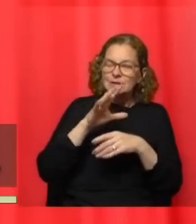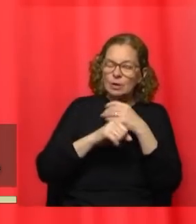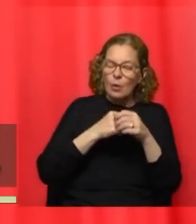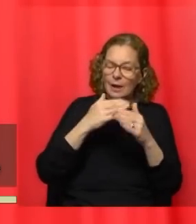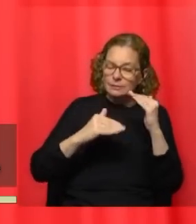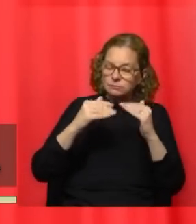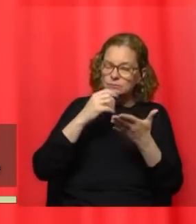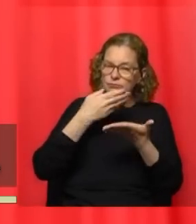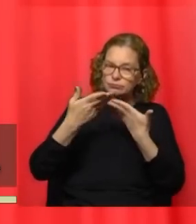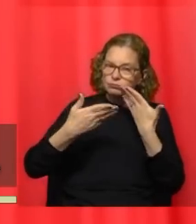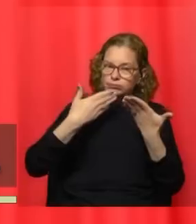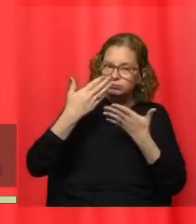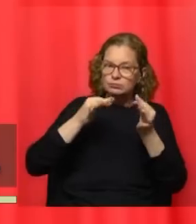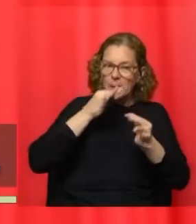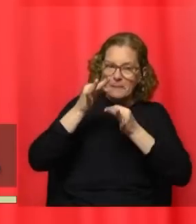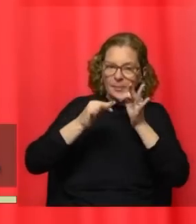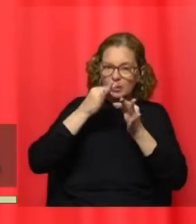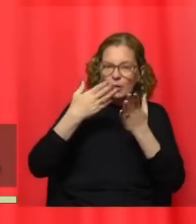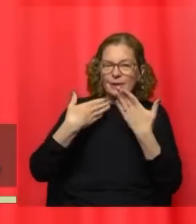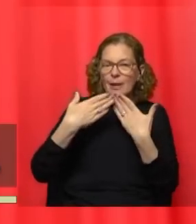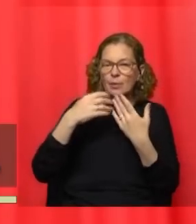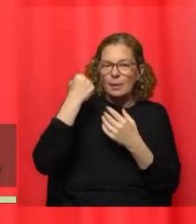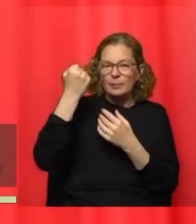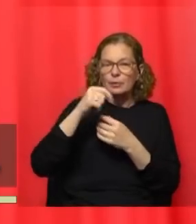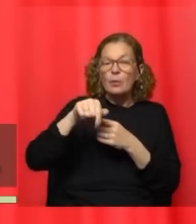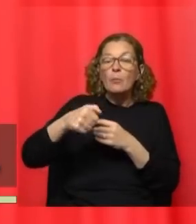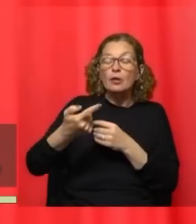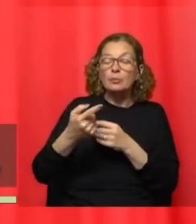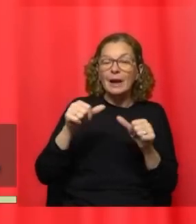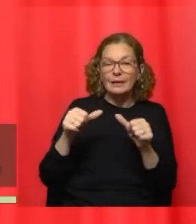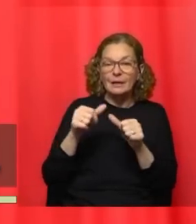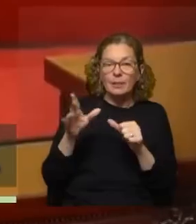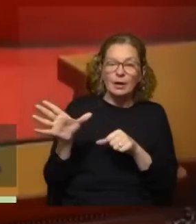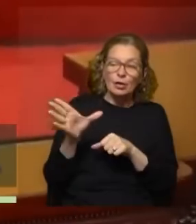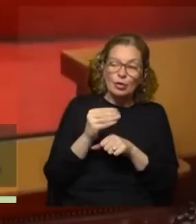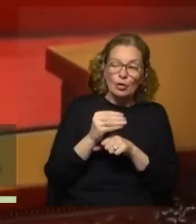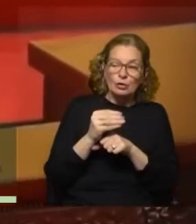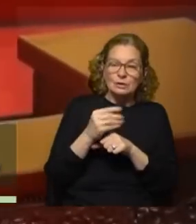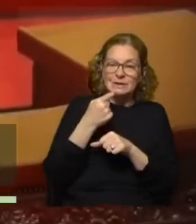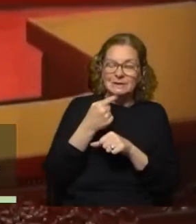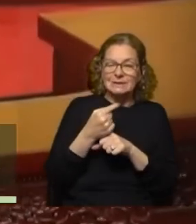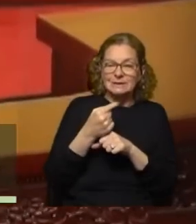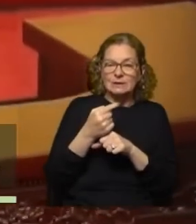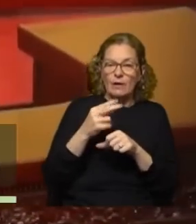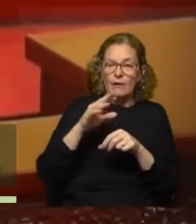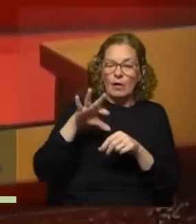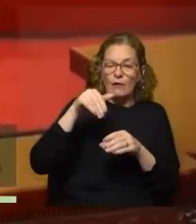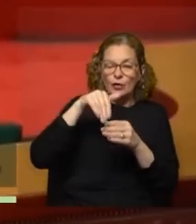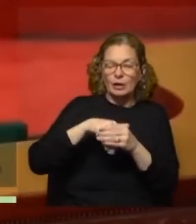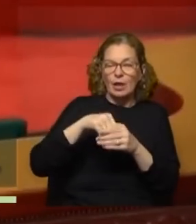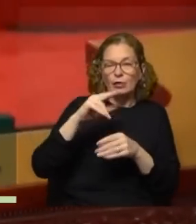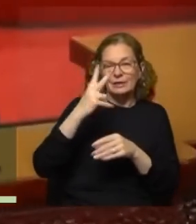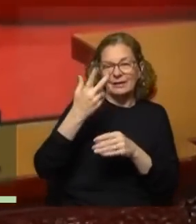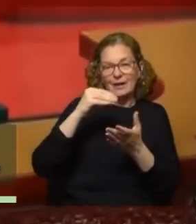y habló de la gran relevancia de lo que se debe realizar en el próximo lustro para que todas las previsiones indica que será reelegido por